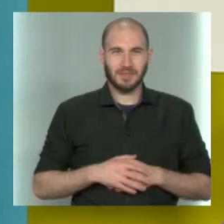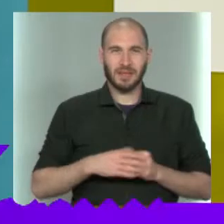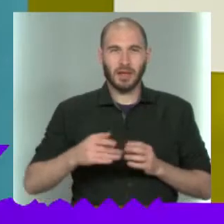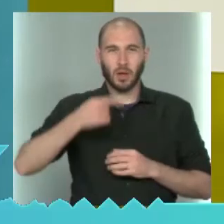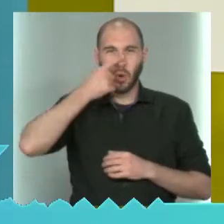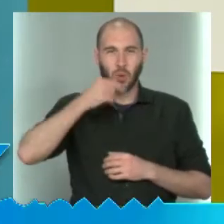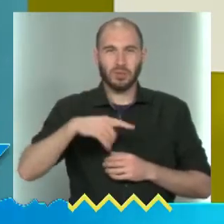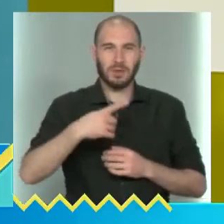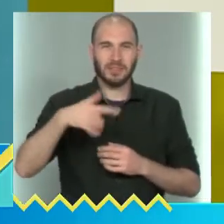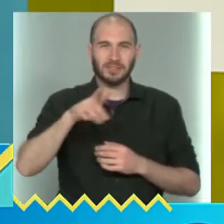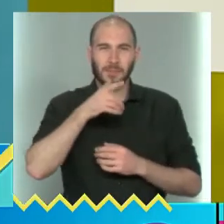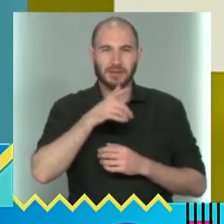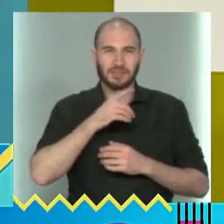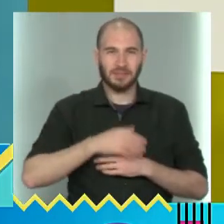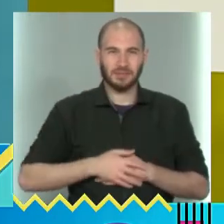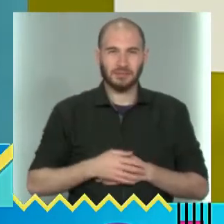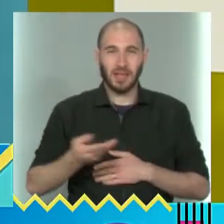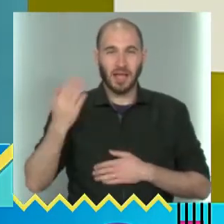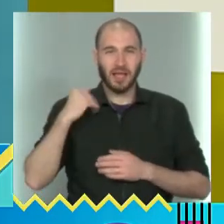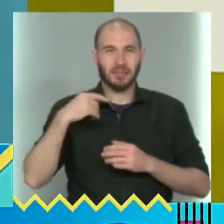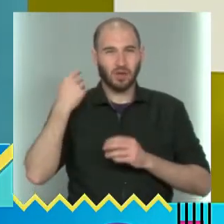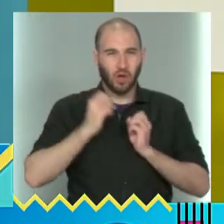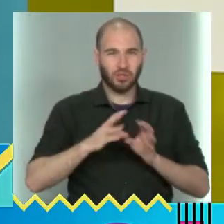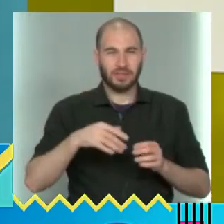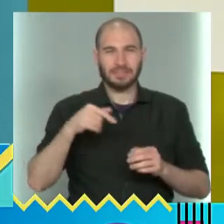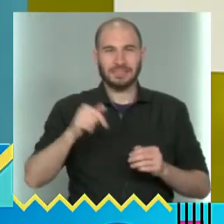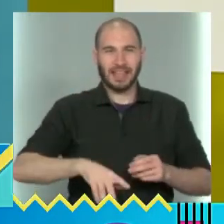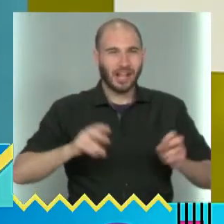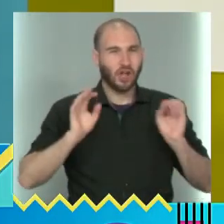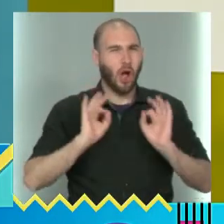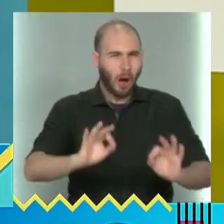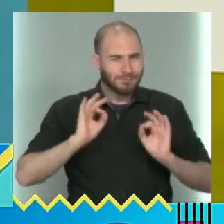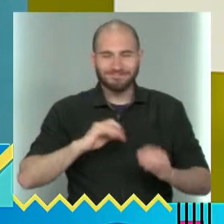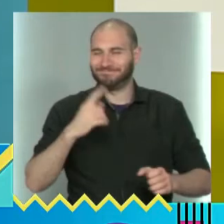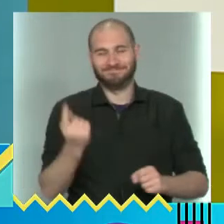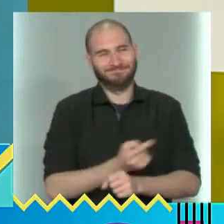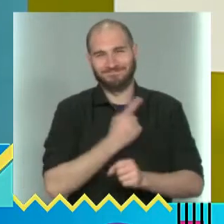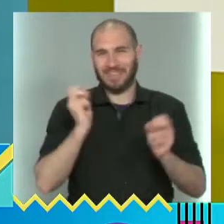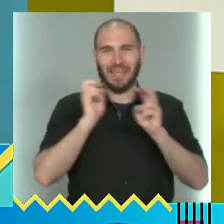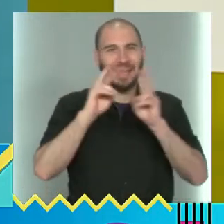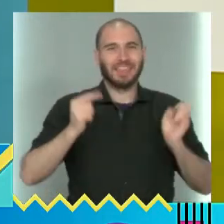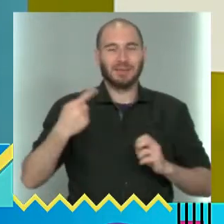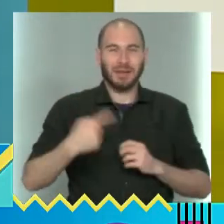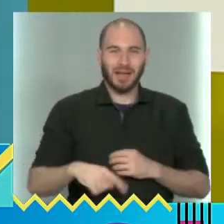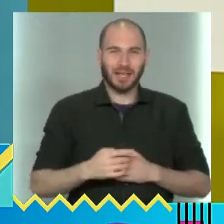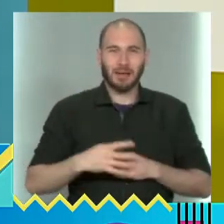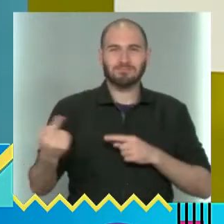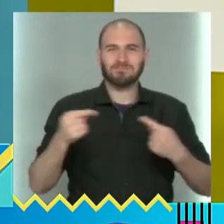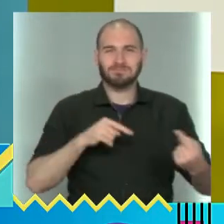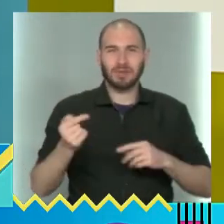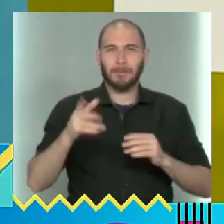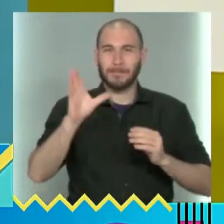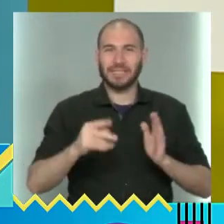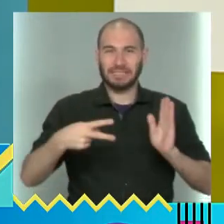Llegamos al último bloque de Distintos Parecidos, lo decíamos al principio, imposible abordar toda la complejidad de este tema que tiene que ver con el conflicto